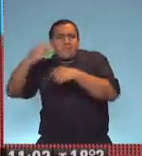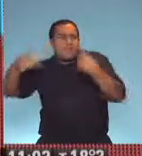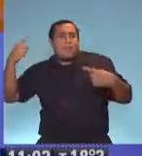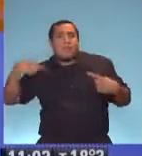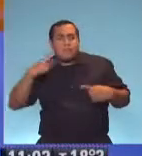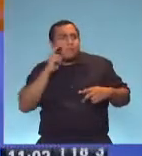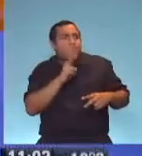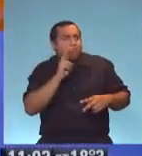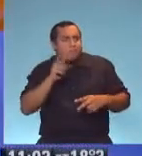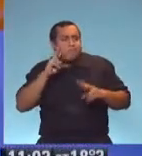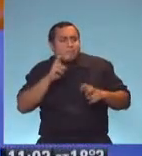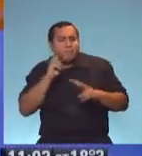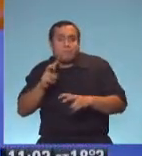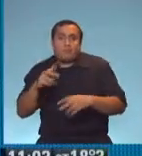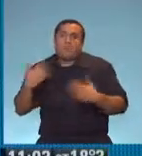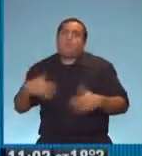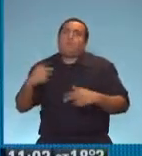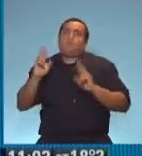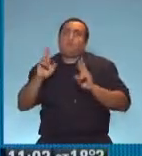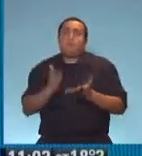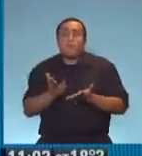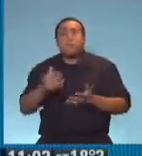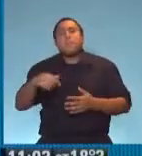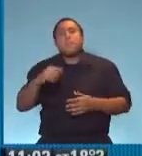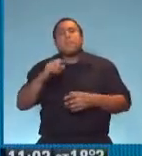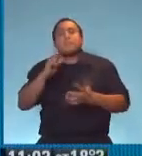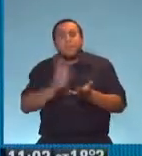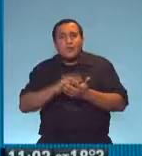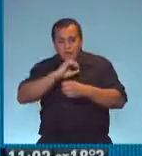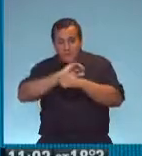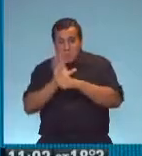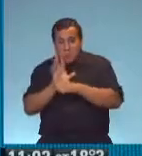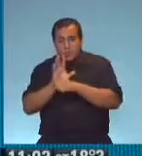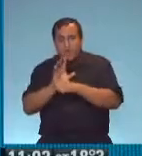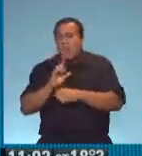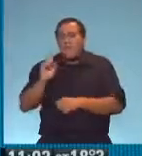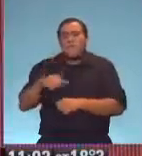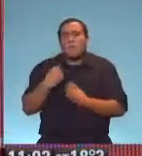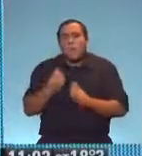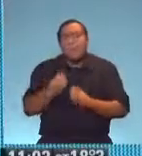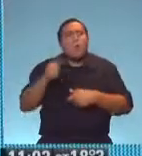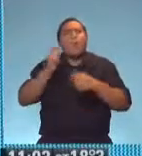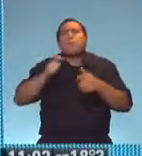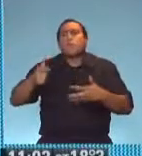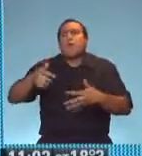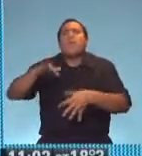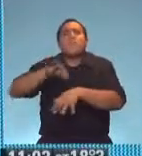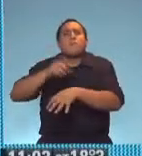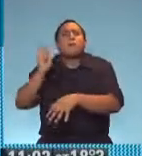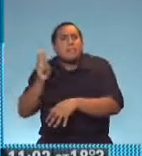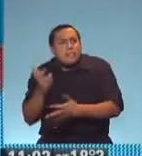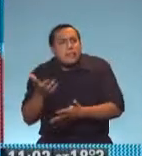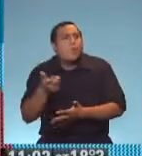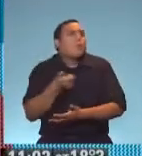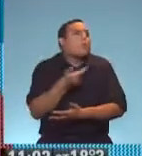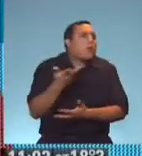Por suerte, tal sí, cual. Y bueno, en el caso del COVID nosotros sabemos cuáles son los casos notificados, los sospechosos, los confirmados, las